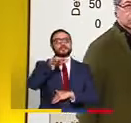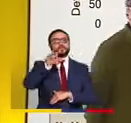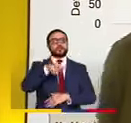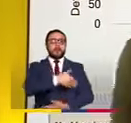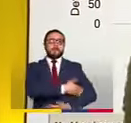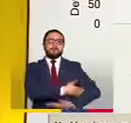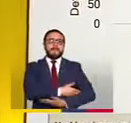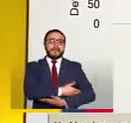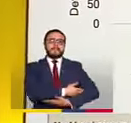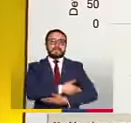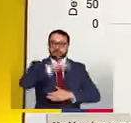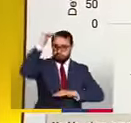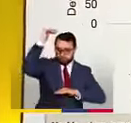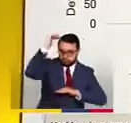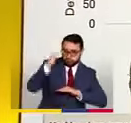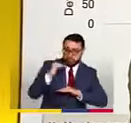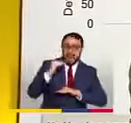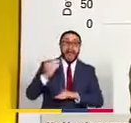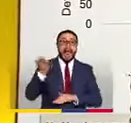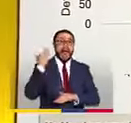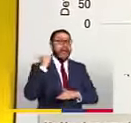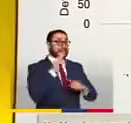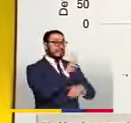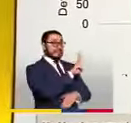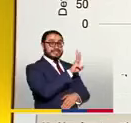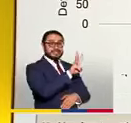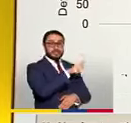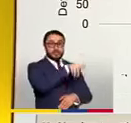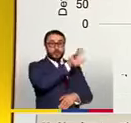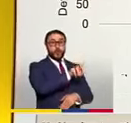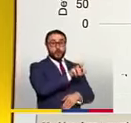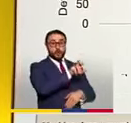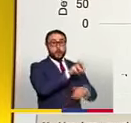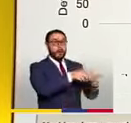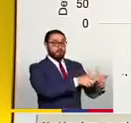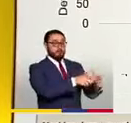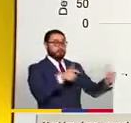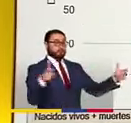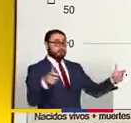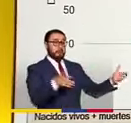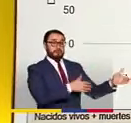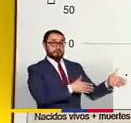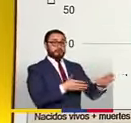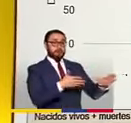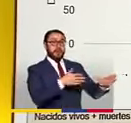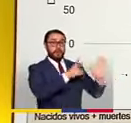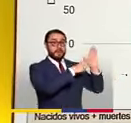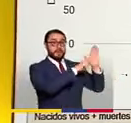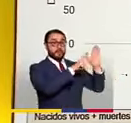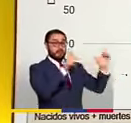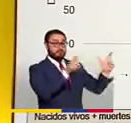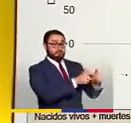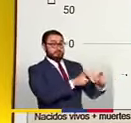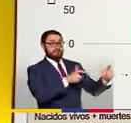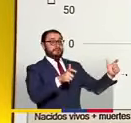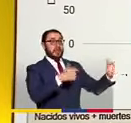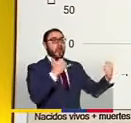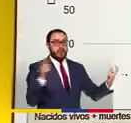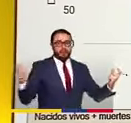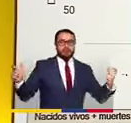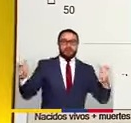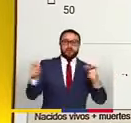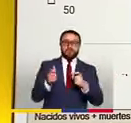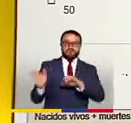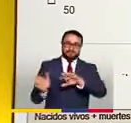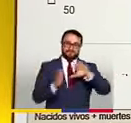menos, cuando morían 318 en el 2022. Ahora el Chocó, de nuevo, poco